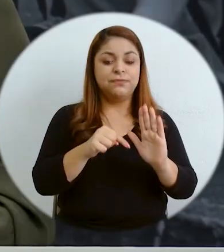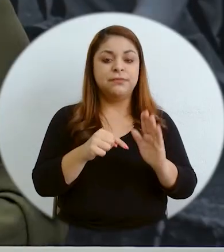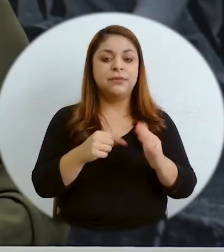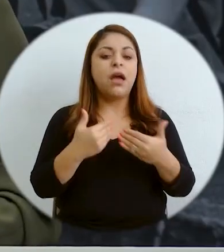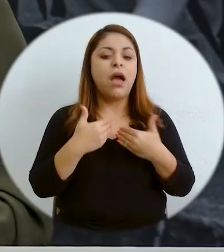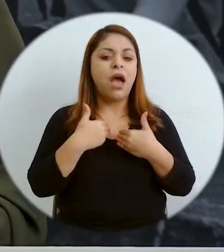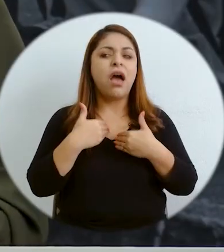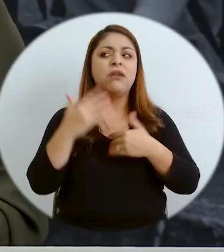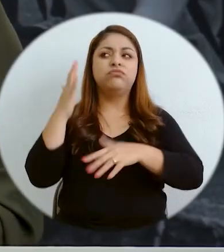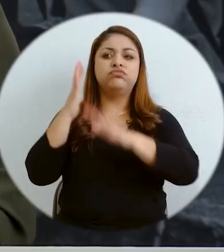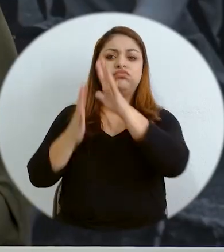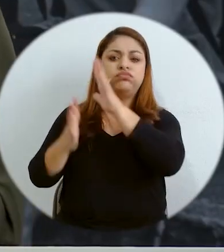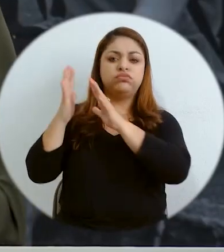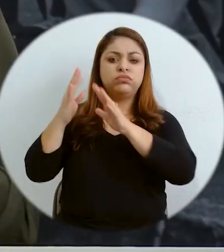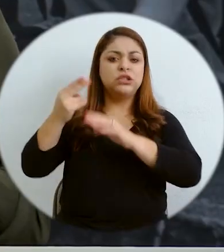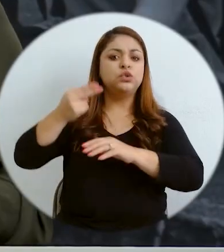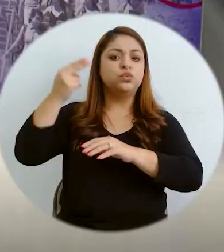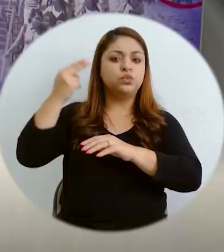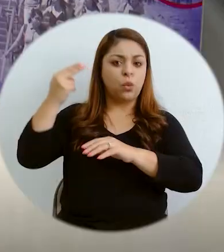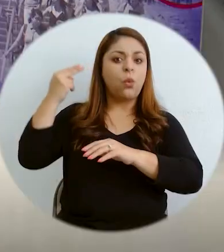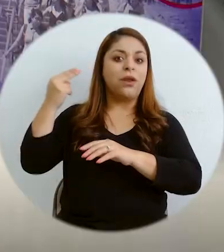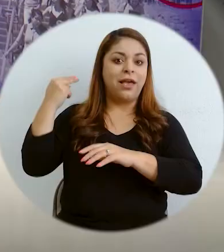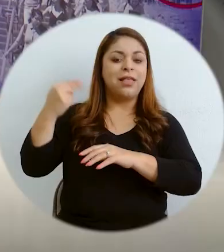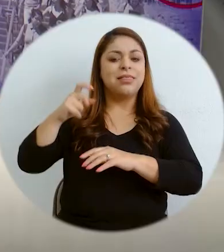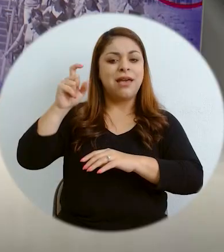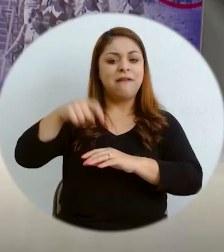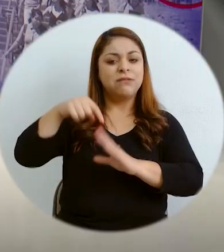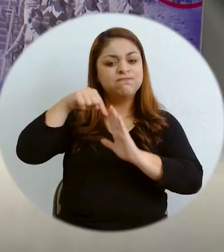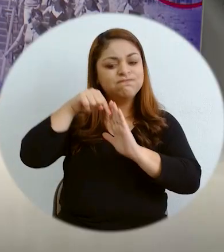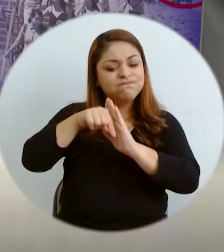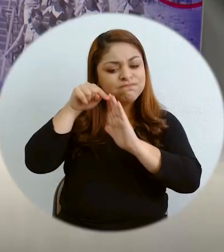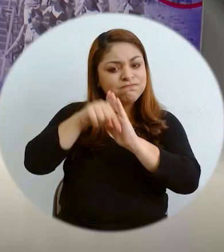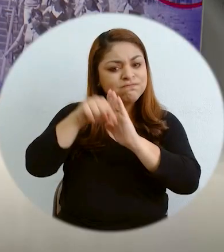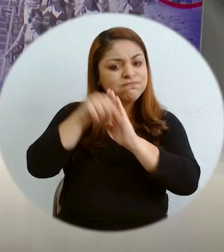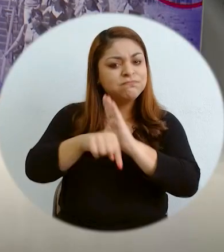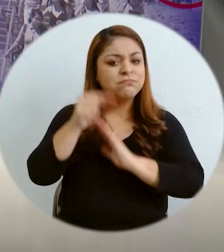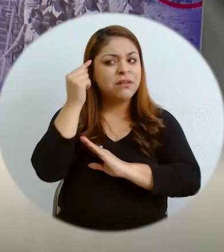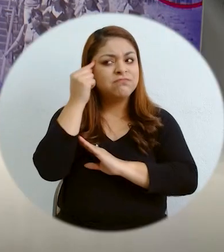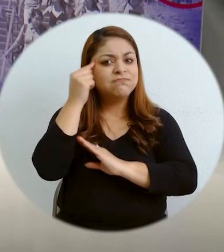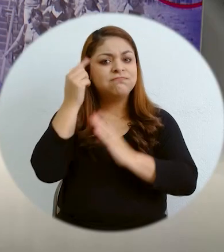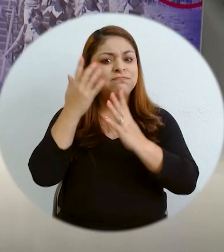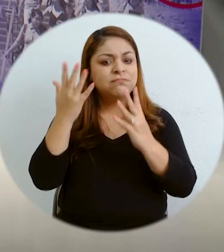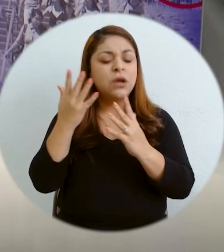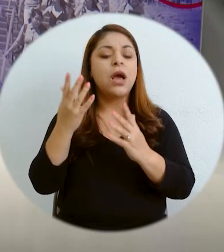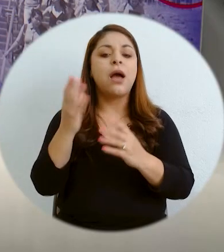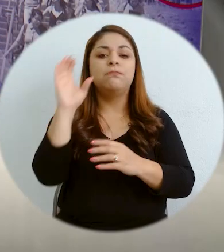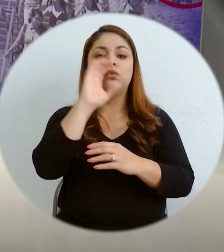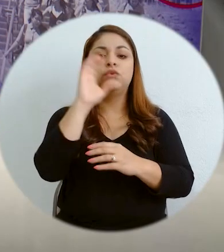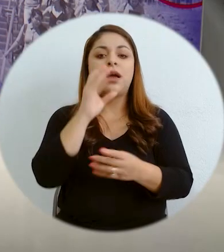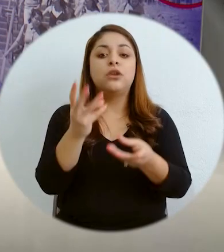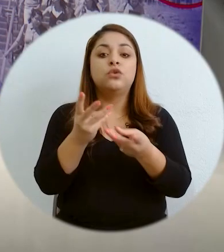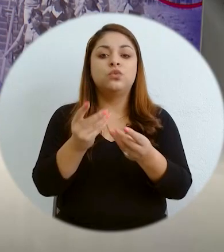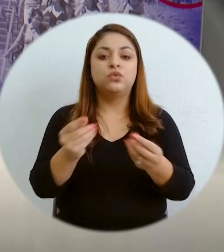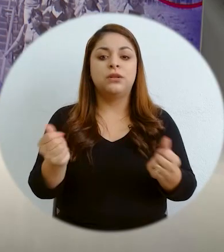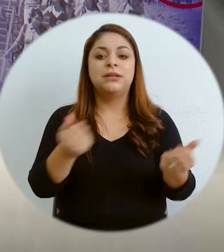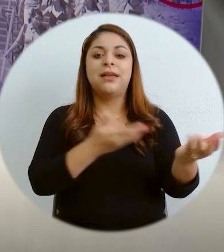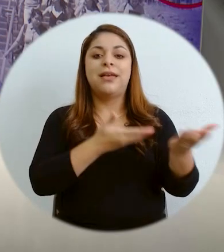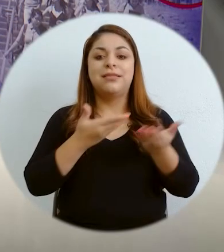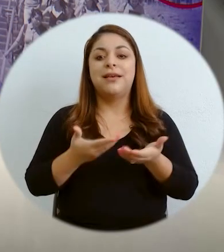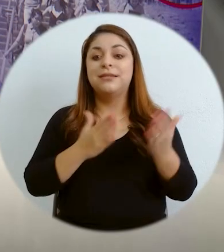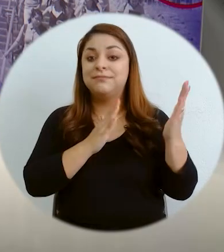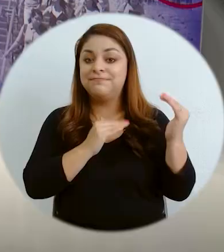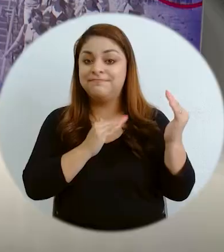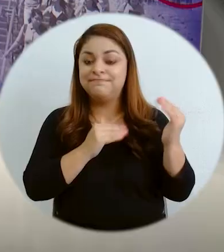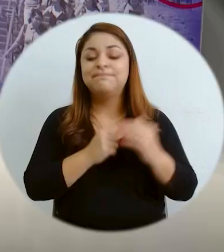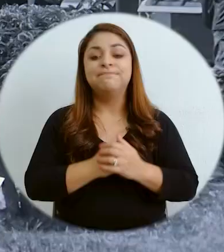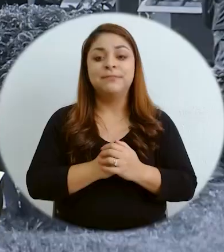unos hallazgos históricos que hay que ir a profundizar para poder entonces trabajar cuáles son las soluciones que nos van a traer esta esperanza.